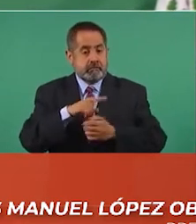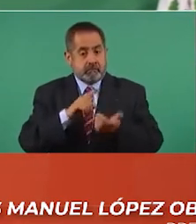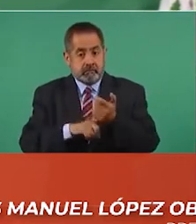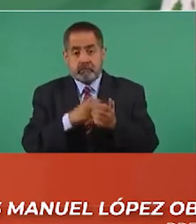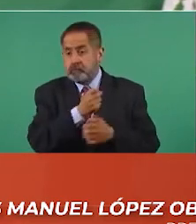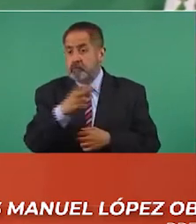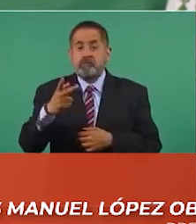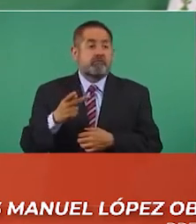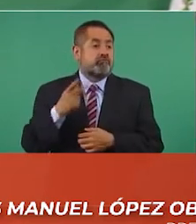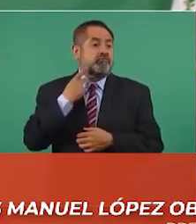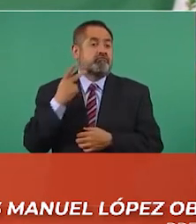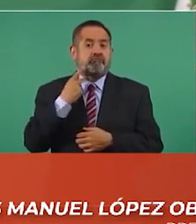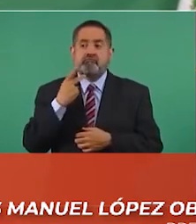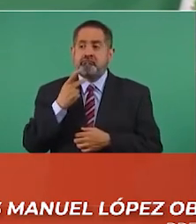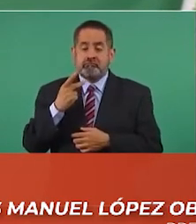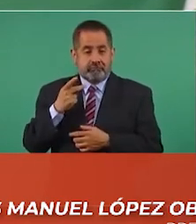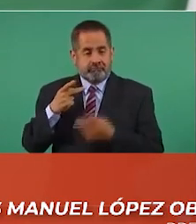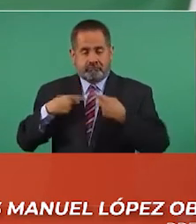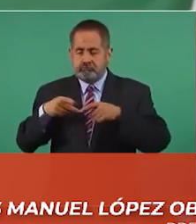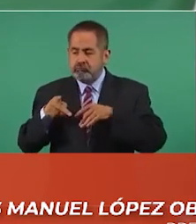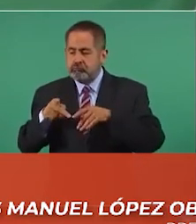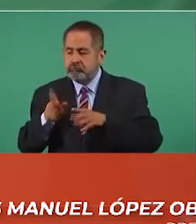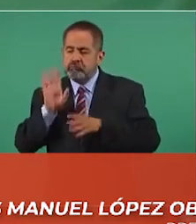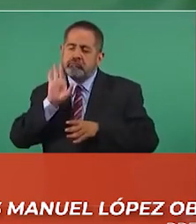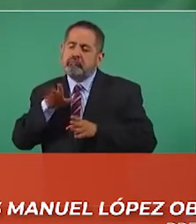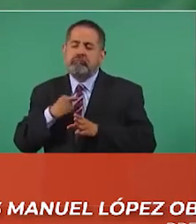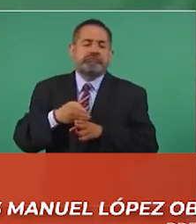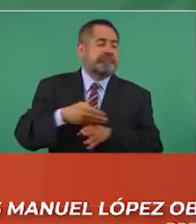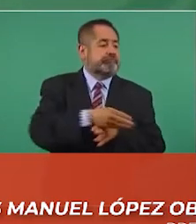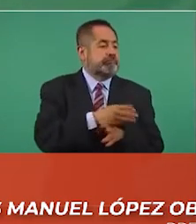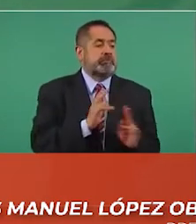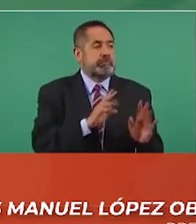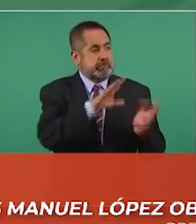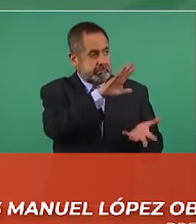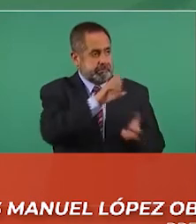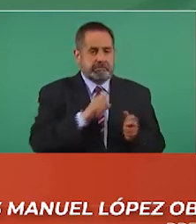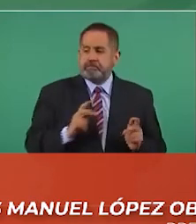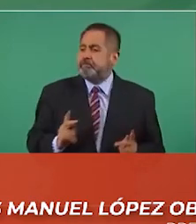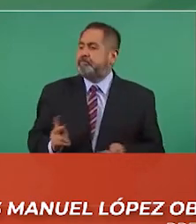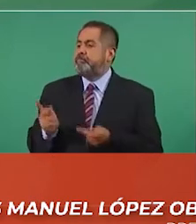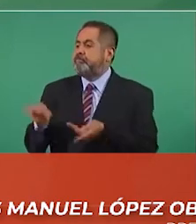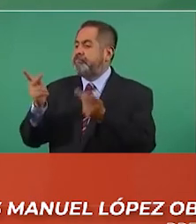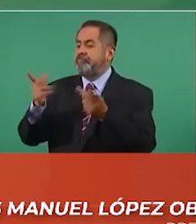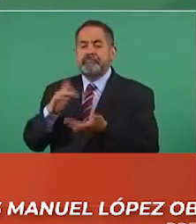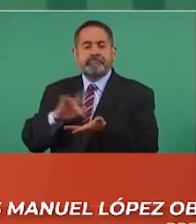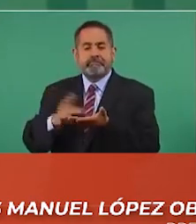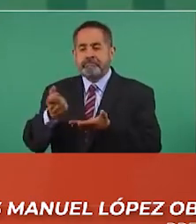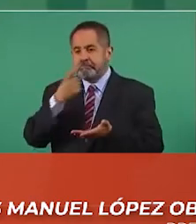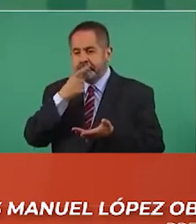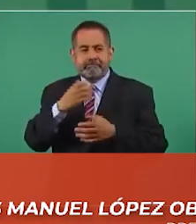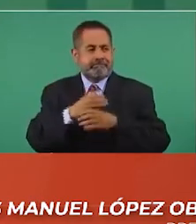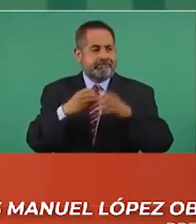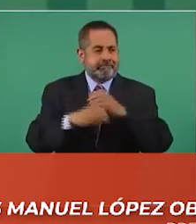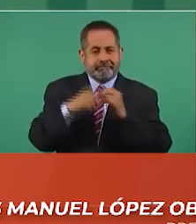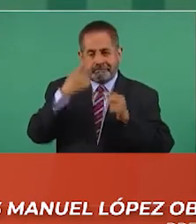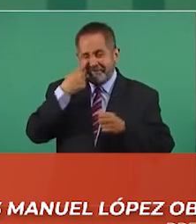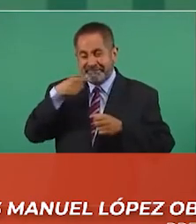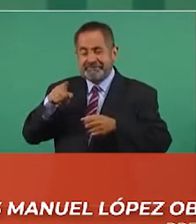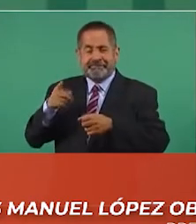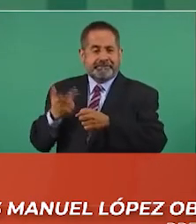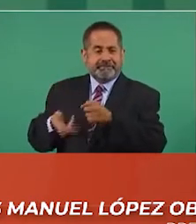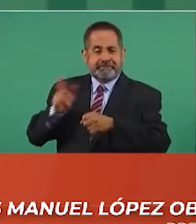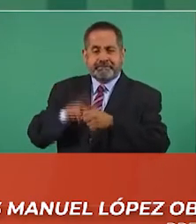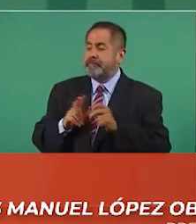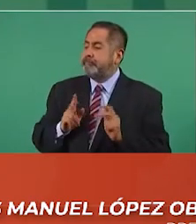políticos que de repente se dedicaron a eso, a vender medicinas, a vender equipos médicos.